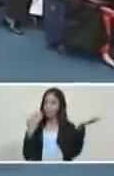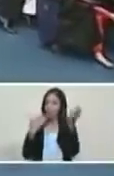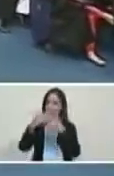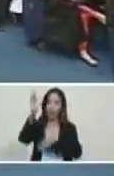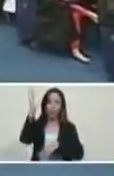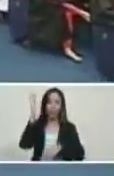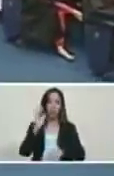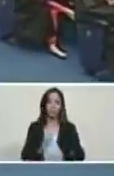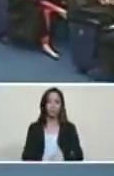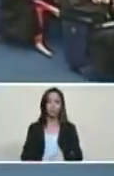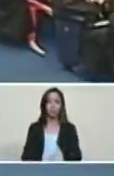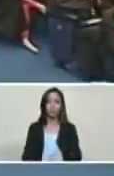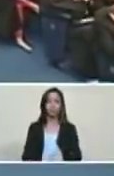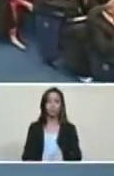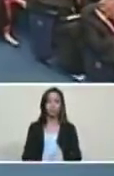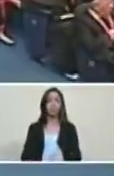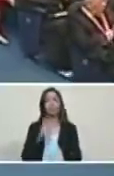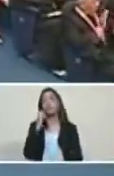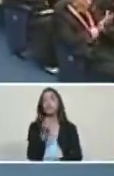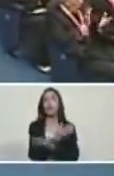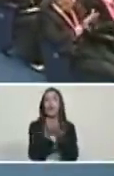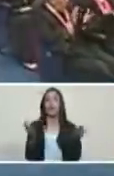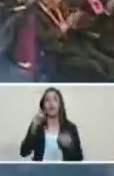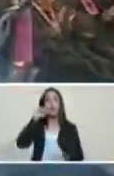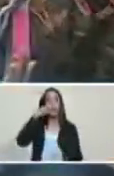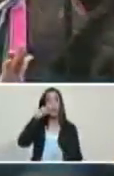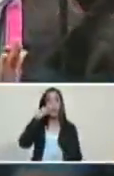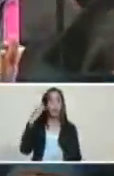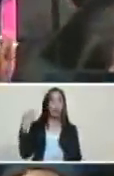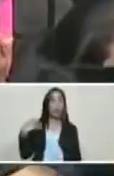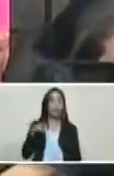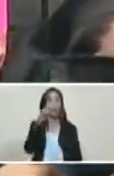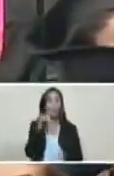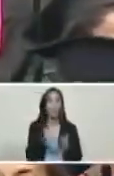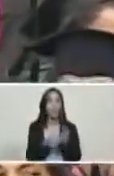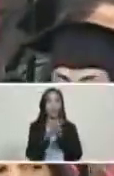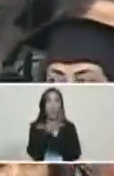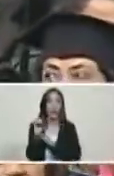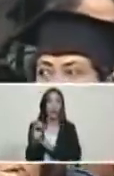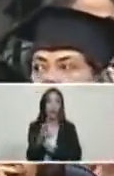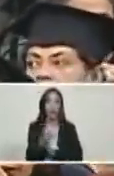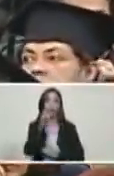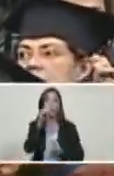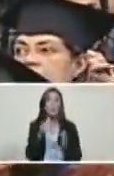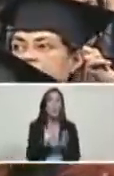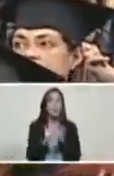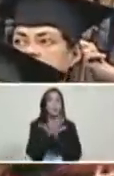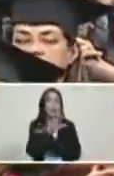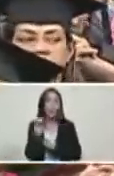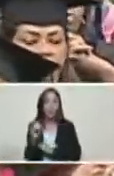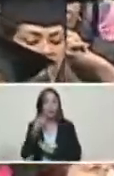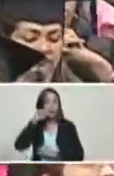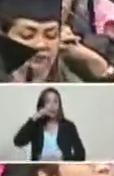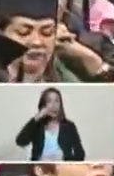décadas por venir. Ustedes recordarán por allá en el 2040, 2050,